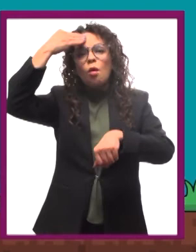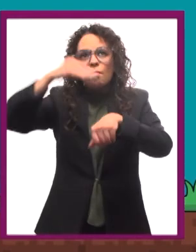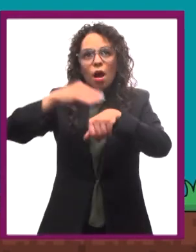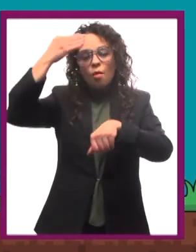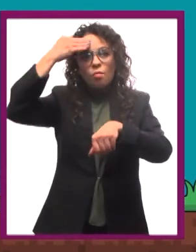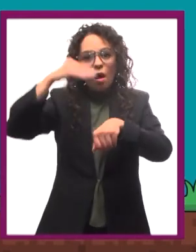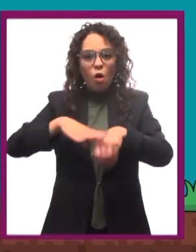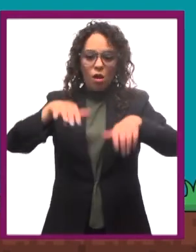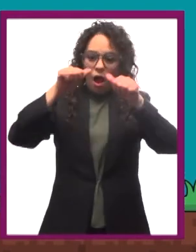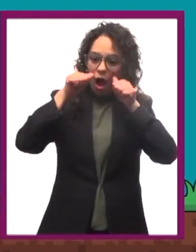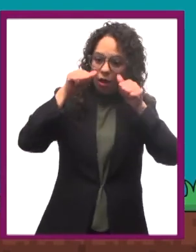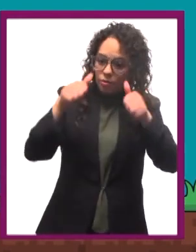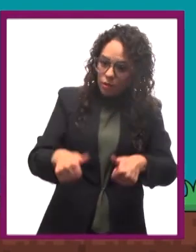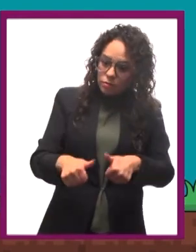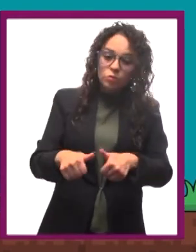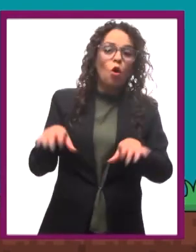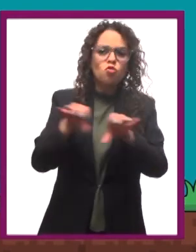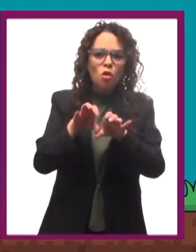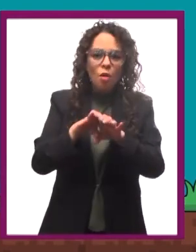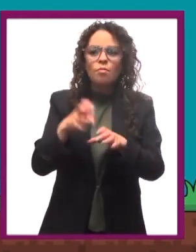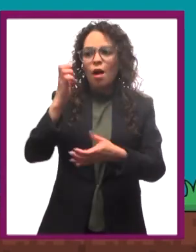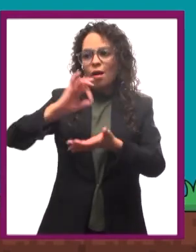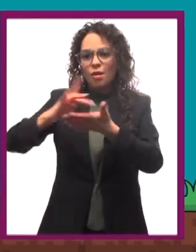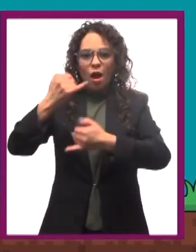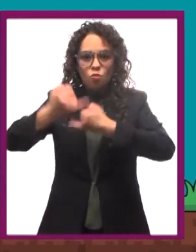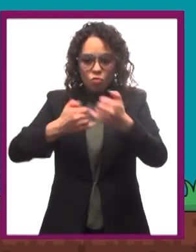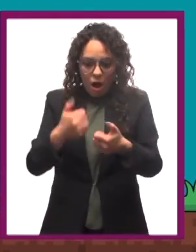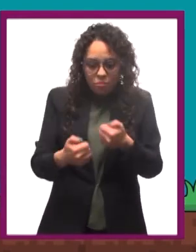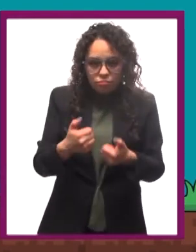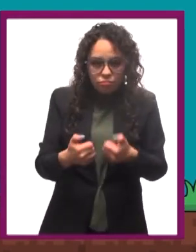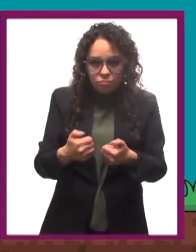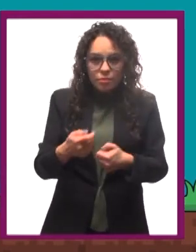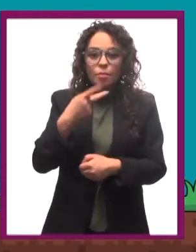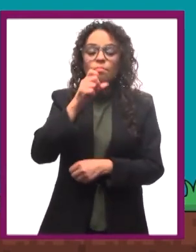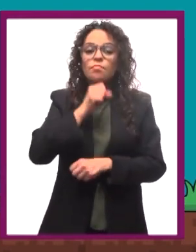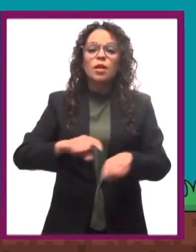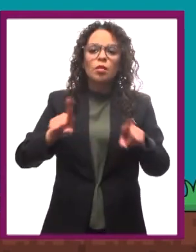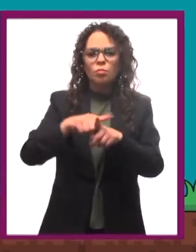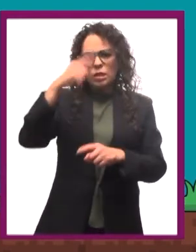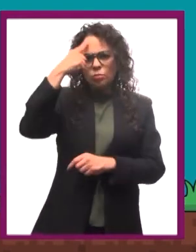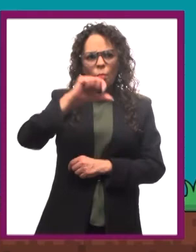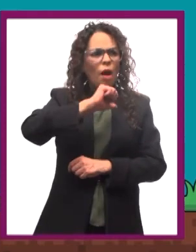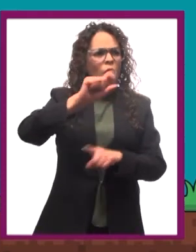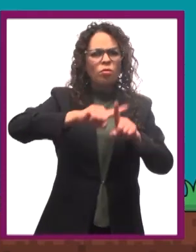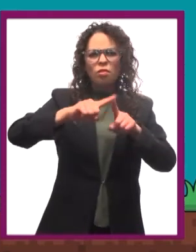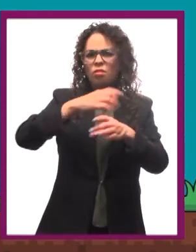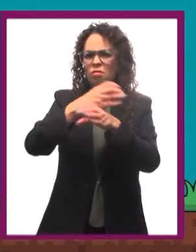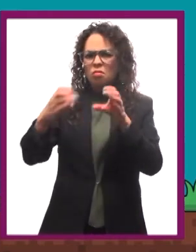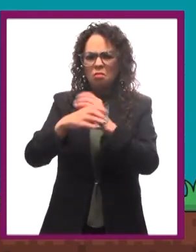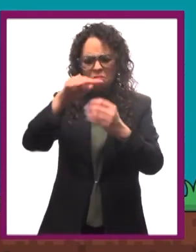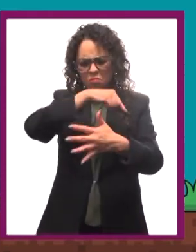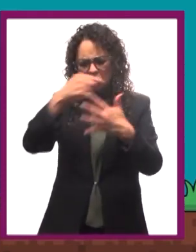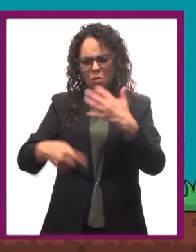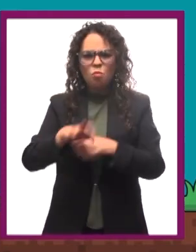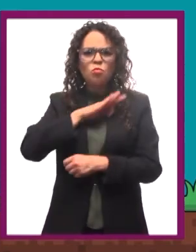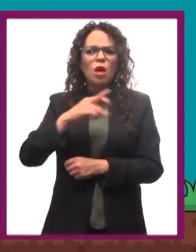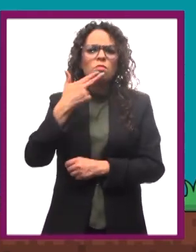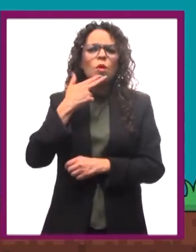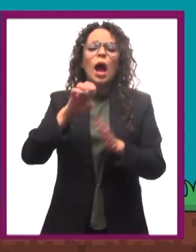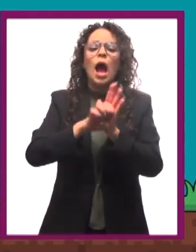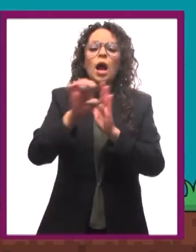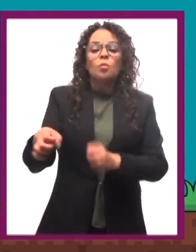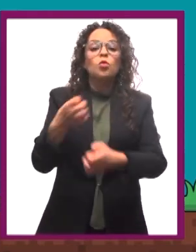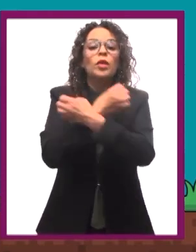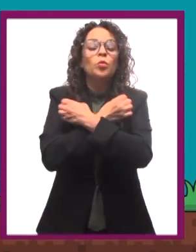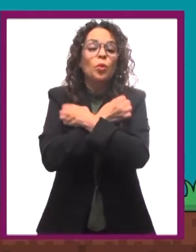la memoria, la atención jugando videojuegos. Pero pues también se pueden utilizar para un montón de cosas. Los videojuegos tienen